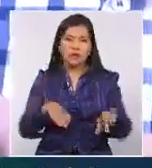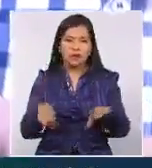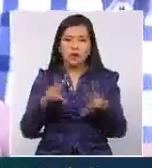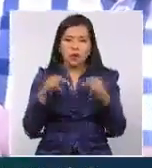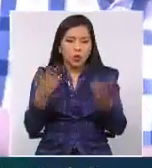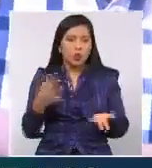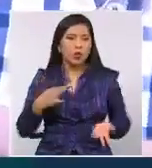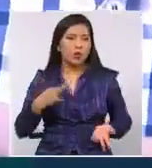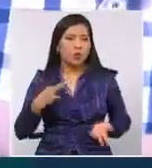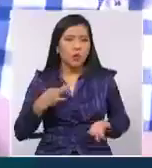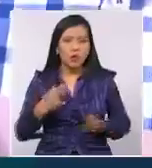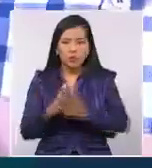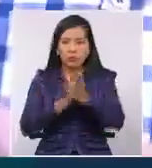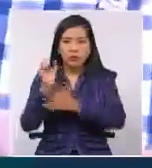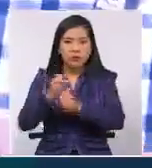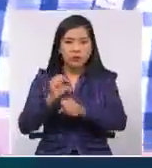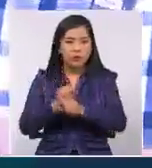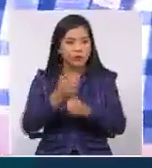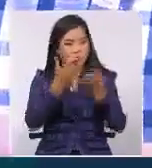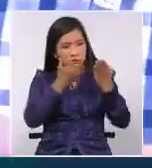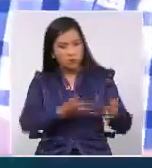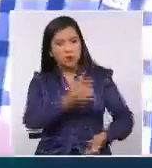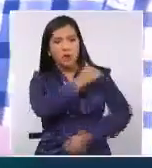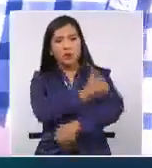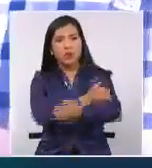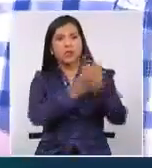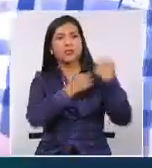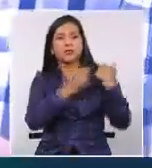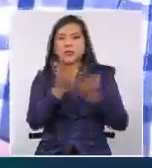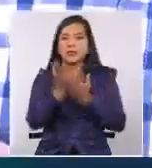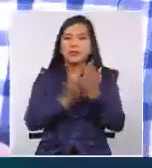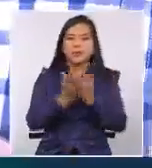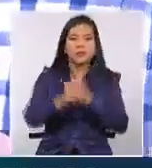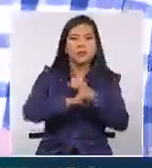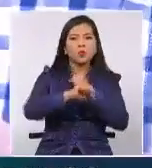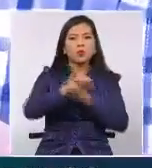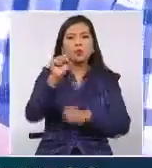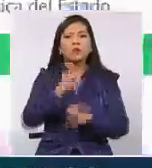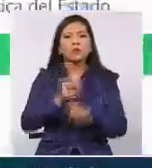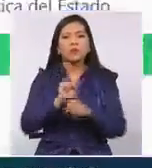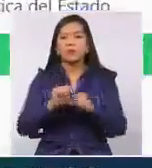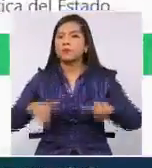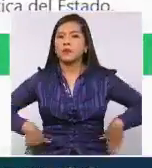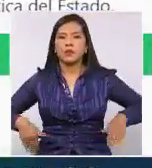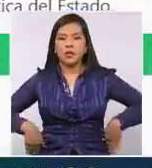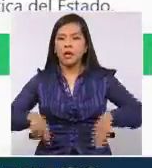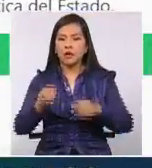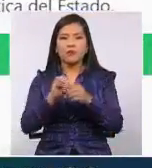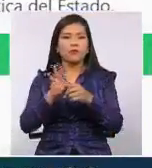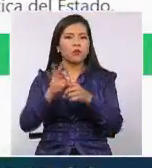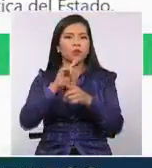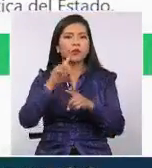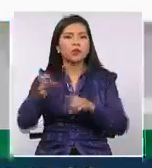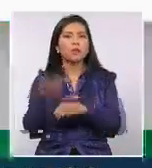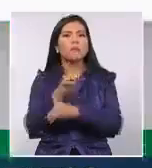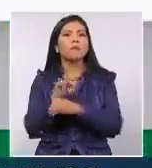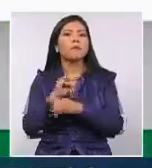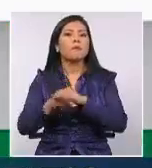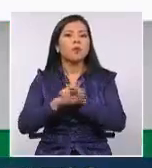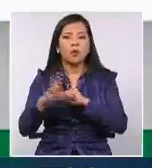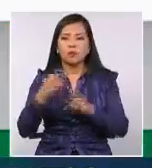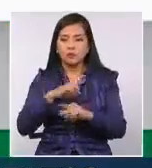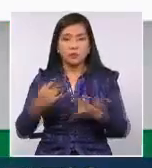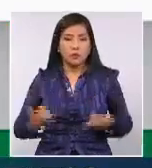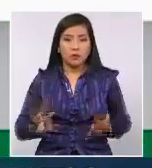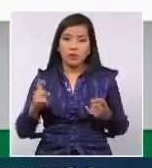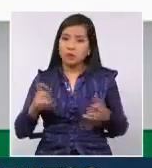está cumpliendo con sus deberes de ellos como servidores públicos, funcionarios del Ministerio Público, vamos también a nosotros tener